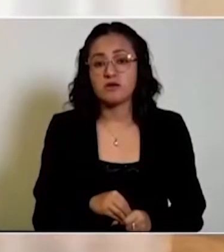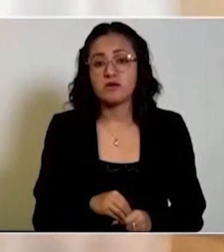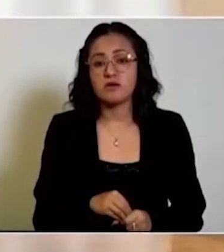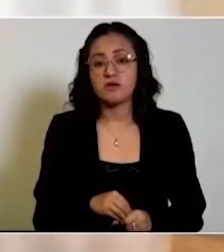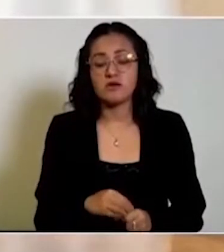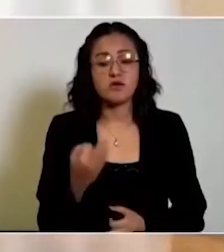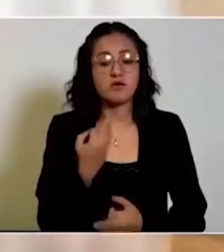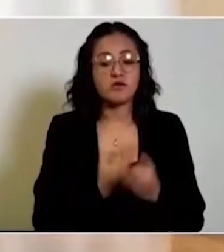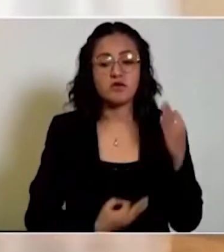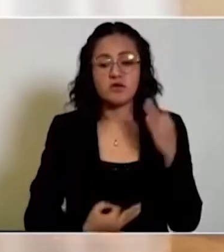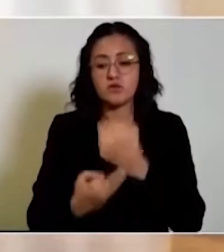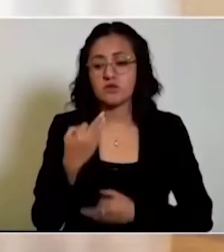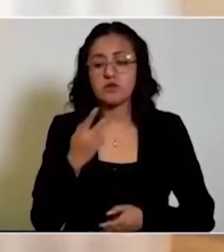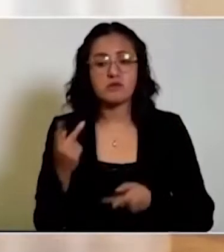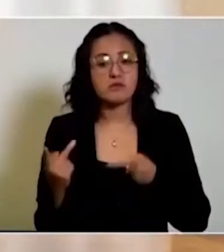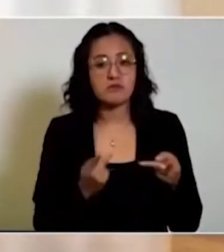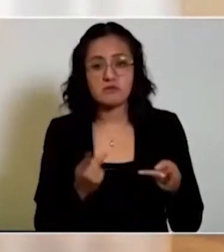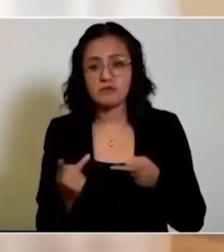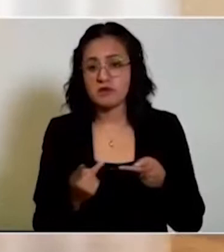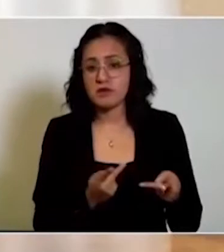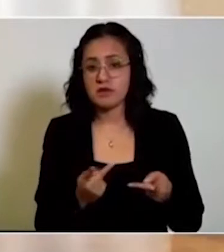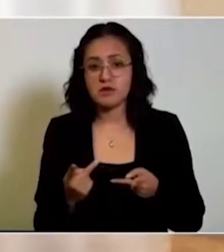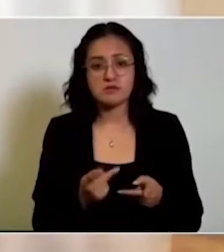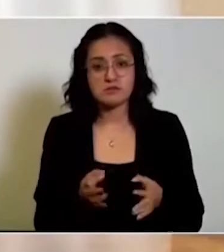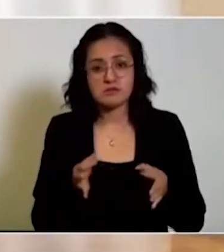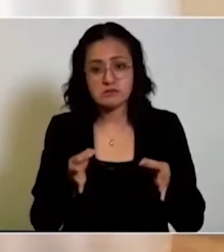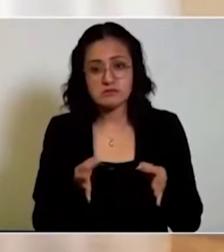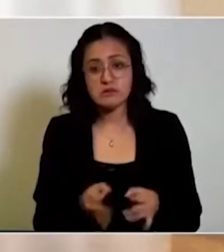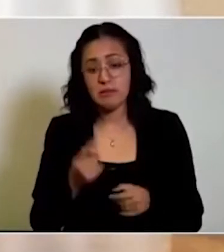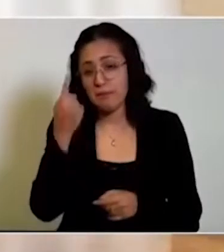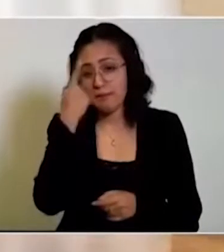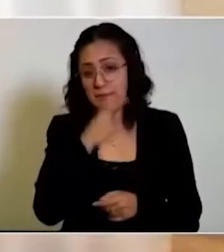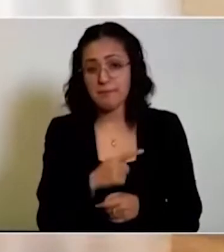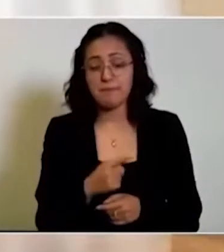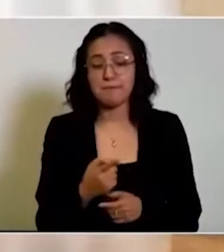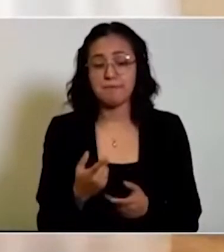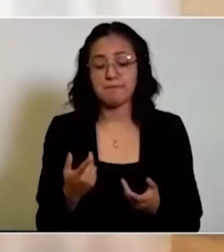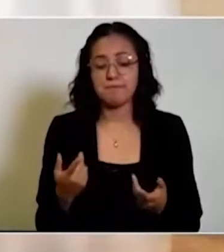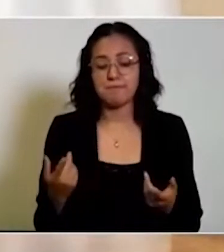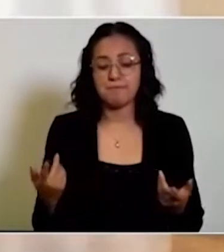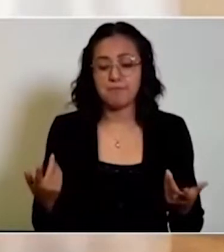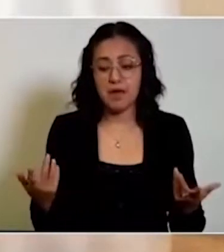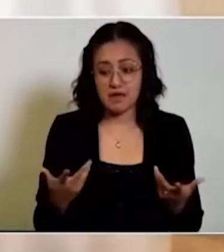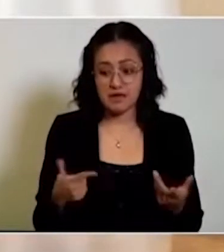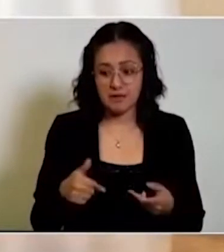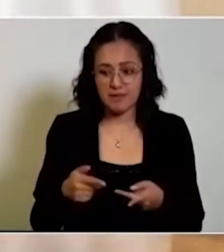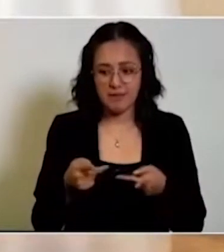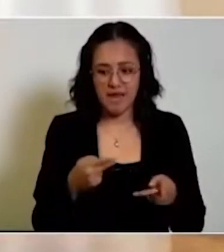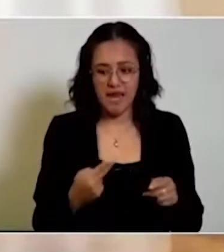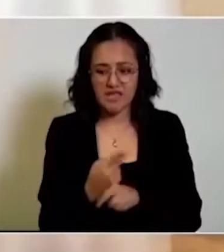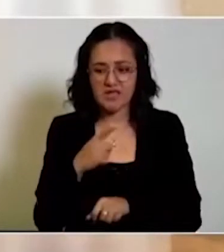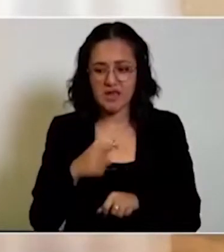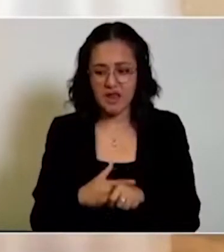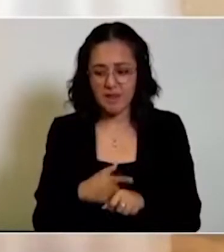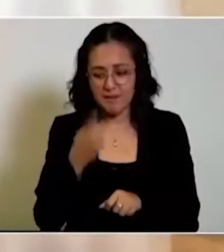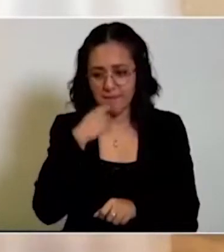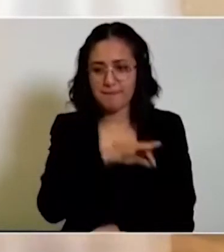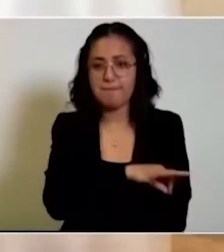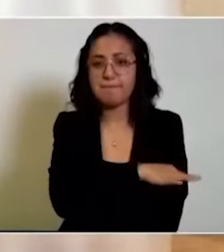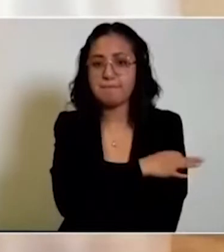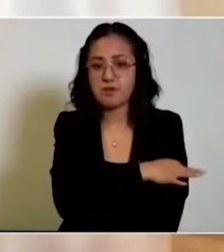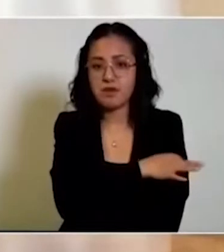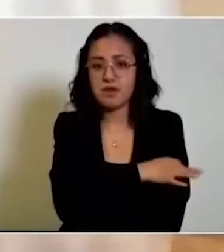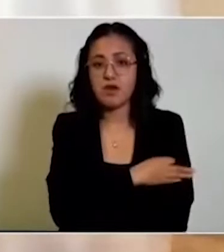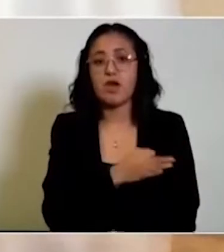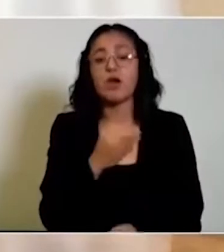toda la preparación que para llevar a cabo este plan nacional de vacunación ha